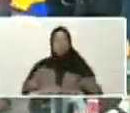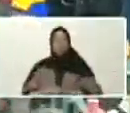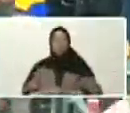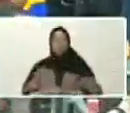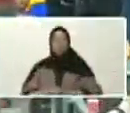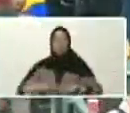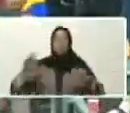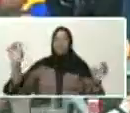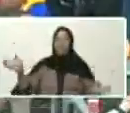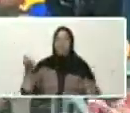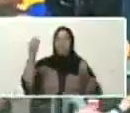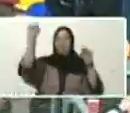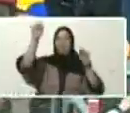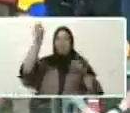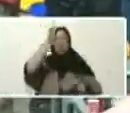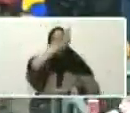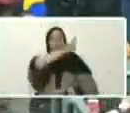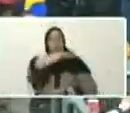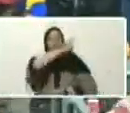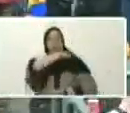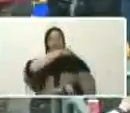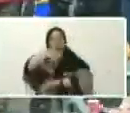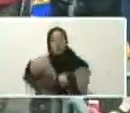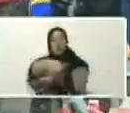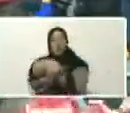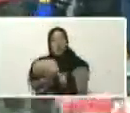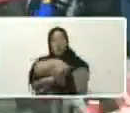¡Que viva las jefas y los jefes de calle!